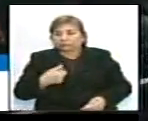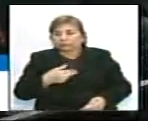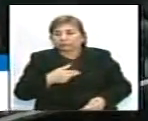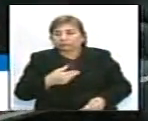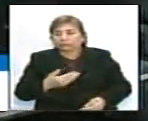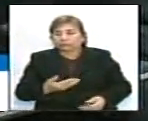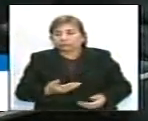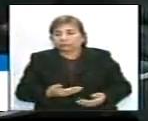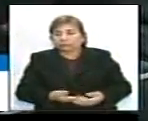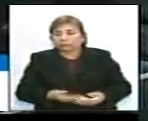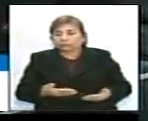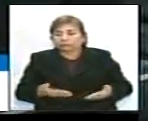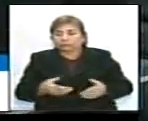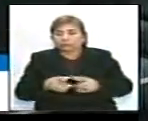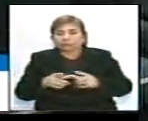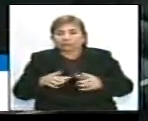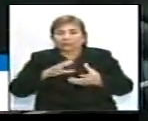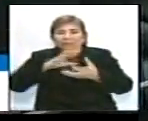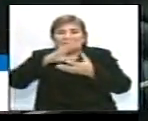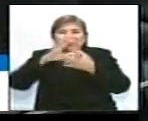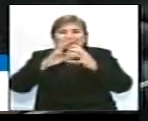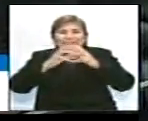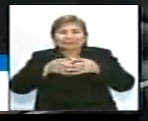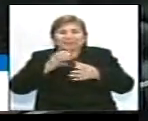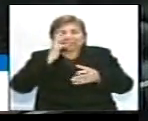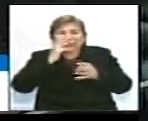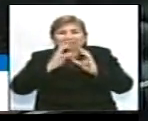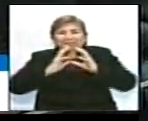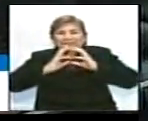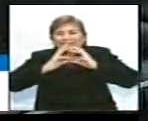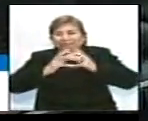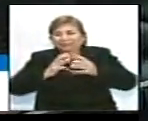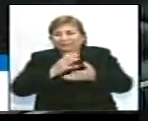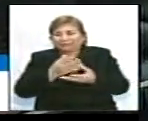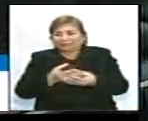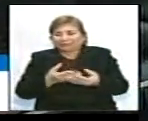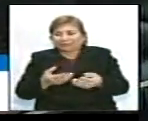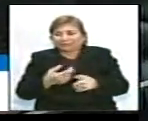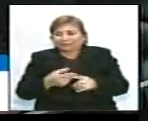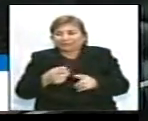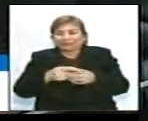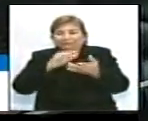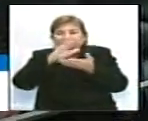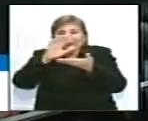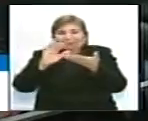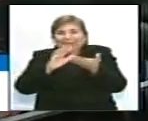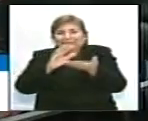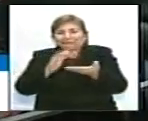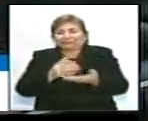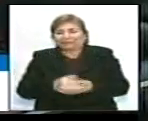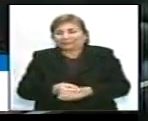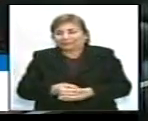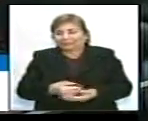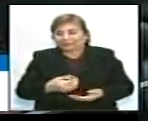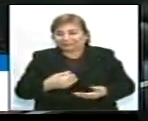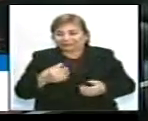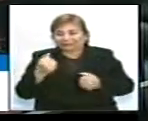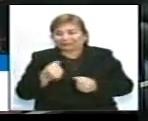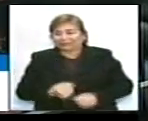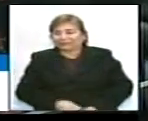los que habitamos en este único planeta, frente al tema del cambio climático, vivimos en la